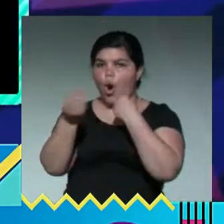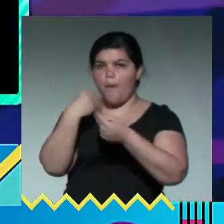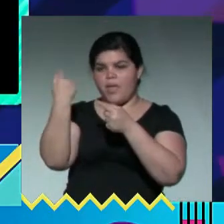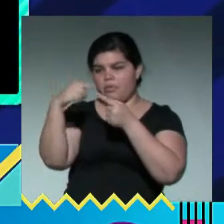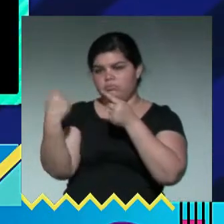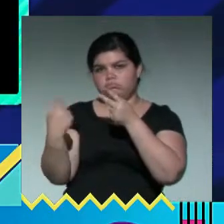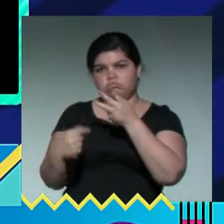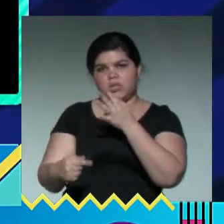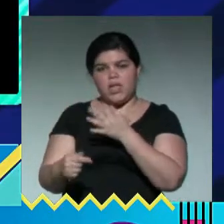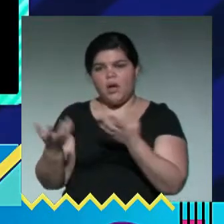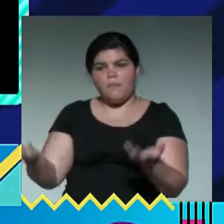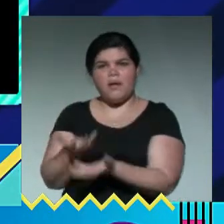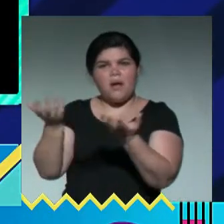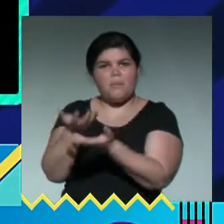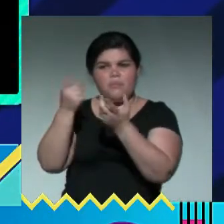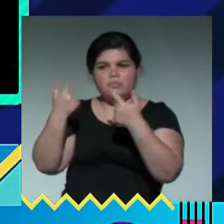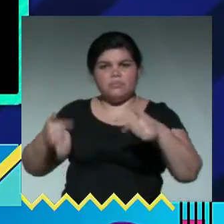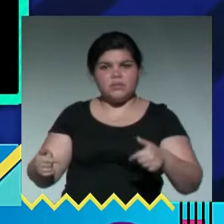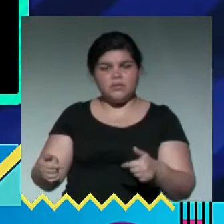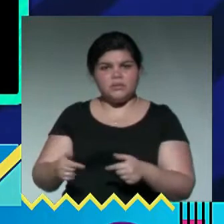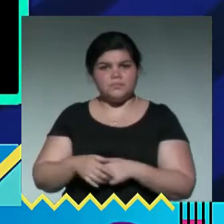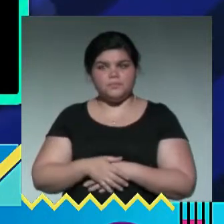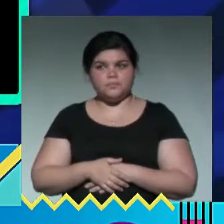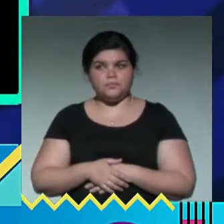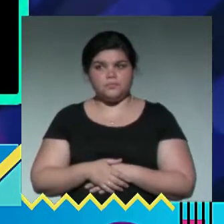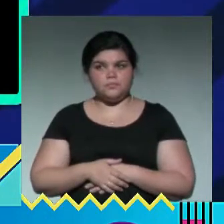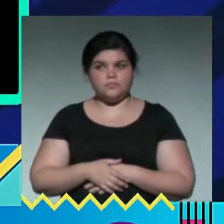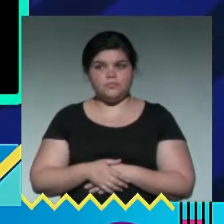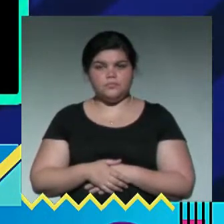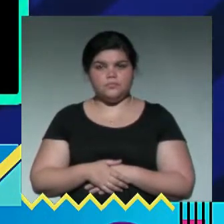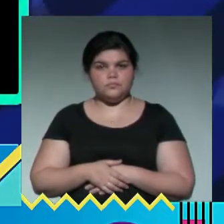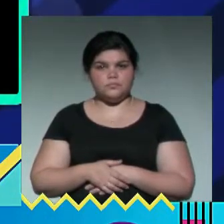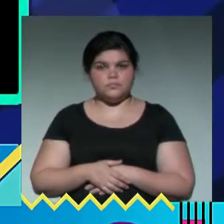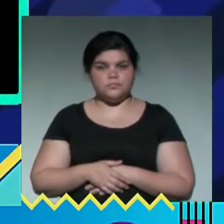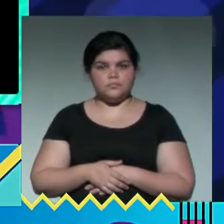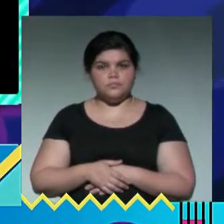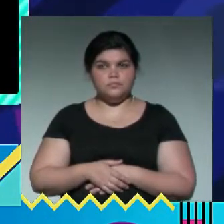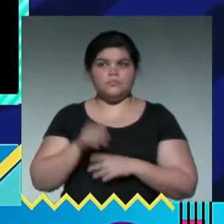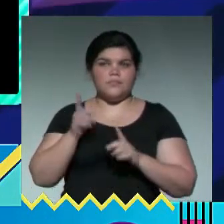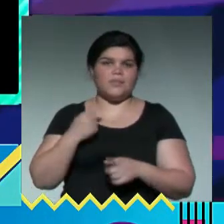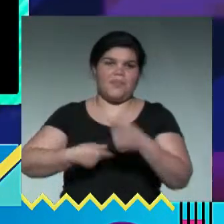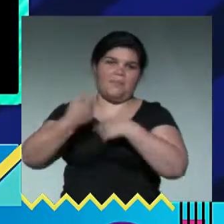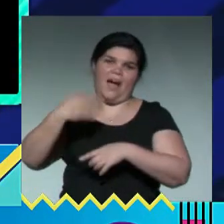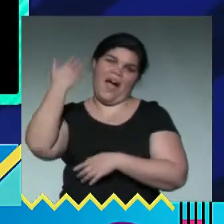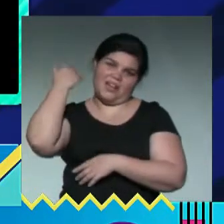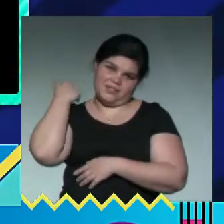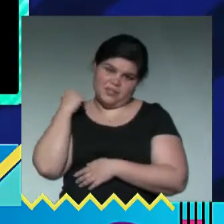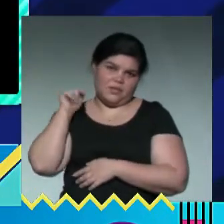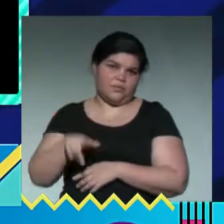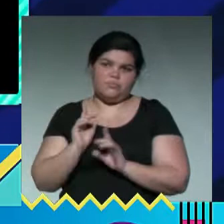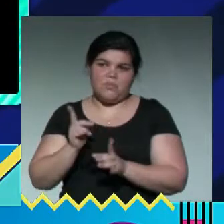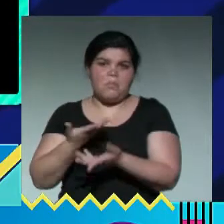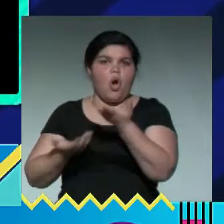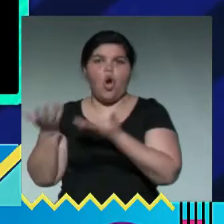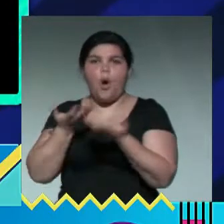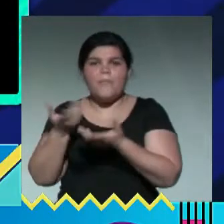situaciones que fueron muy insertadas dentro de este contexto, digamos así, histórico en ese tiempo, ¿no? Claro. Así que bueno,